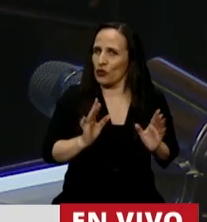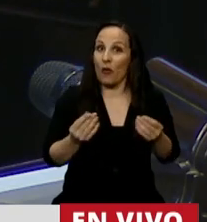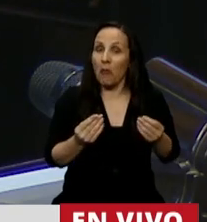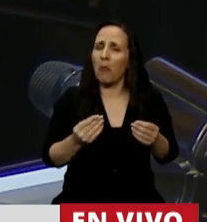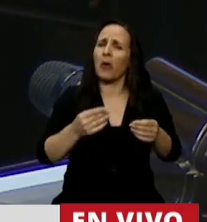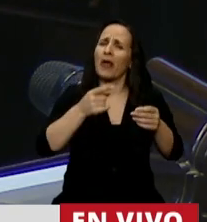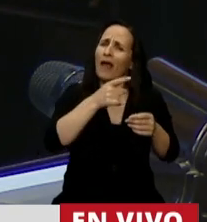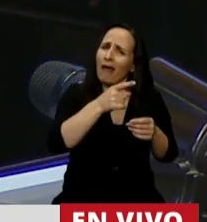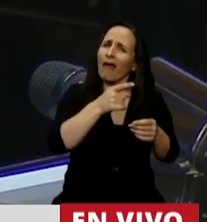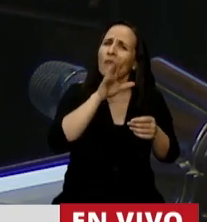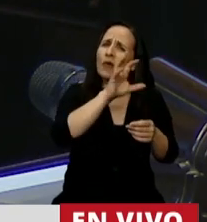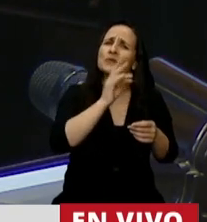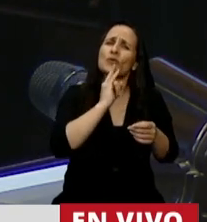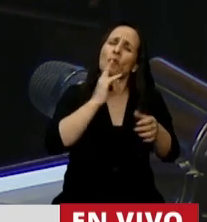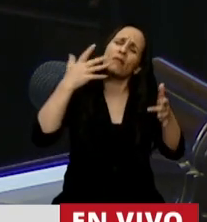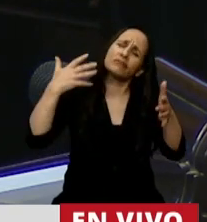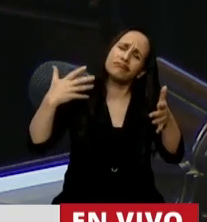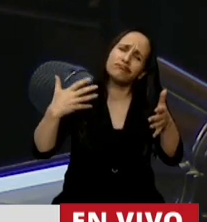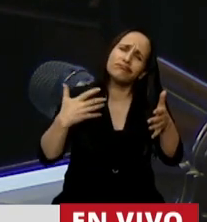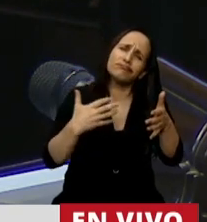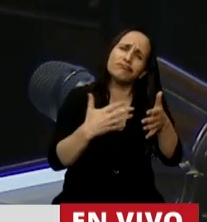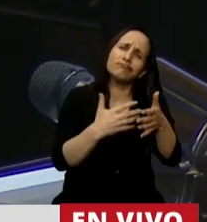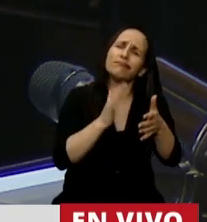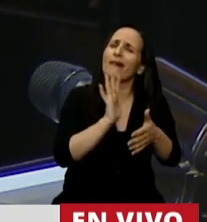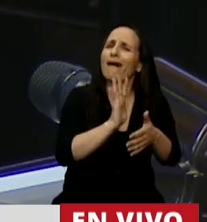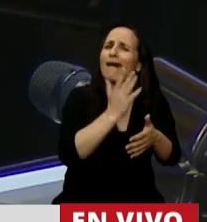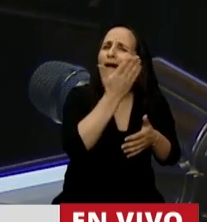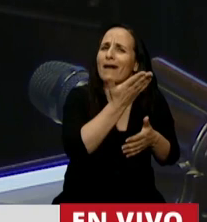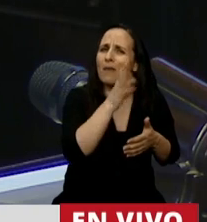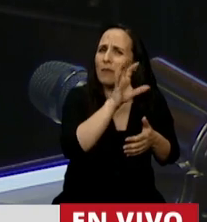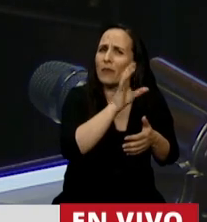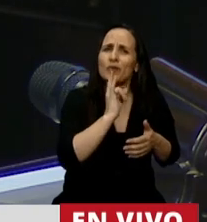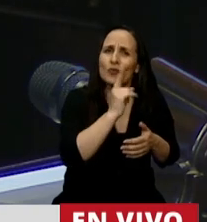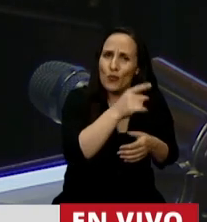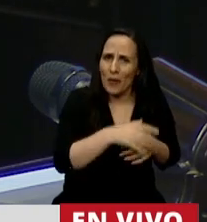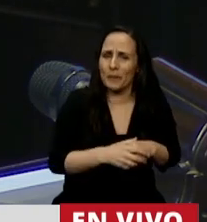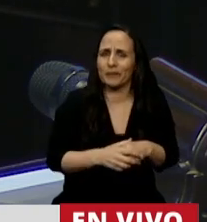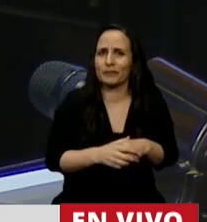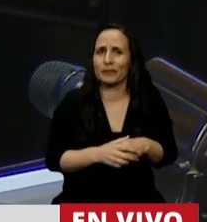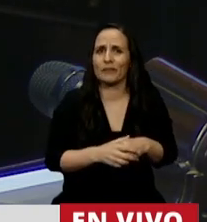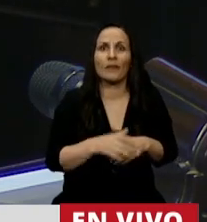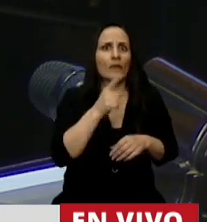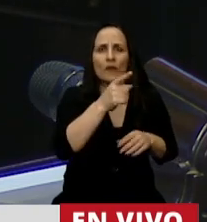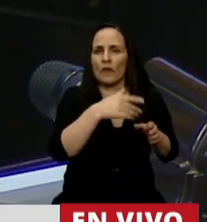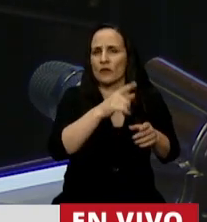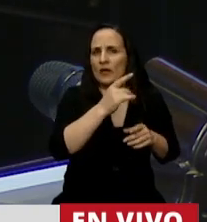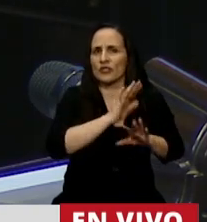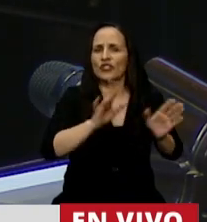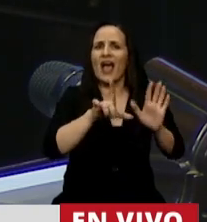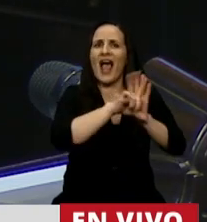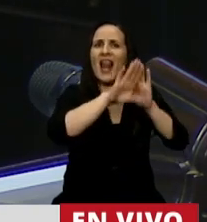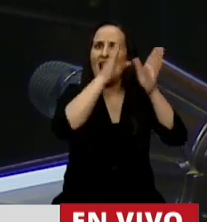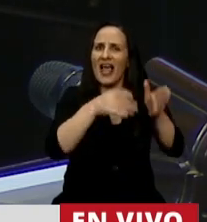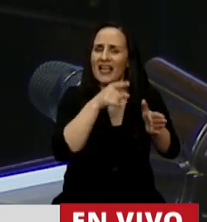venido trabajando a lo largo de la historia. La provincia de Tucumán fue declarada provida por la legislatura